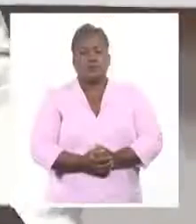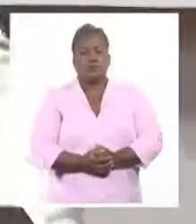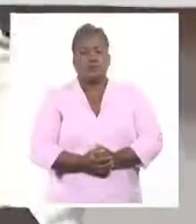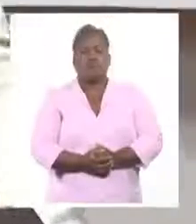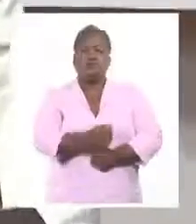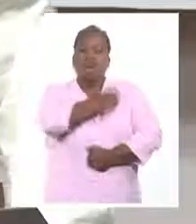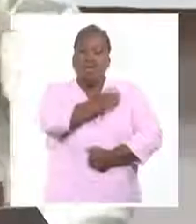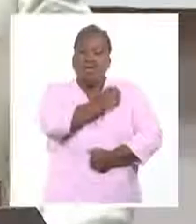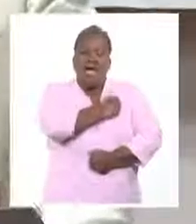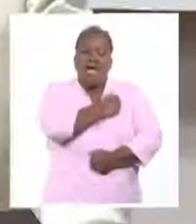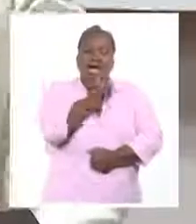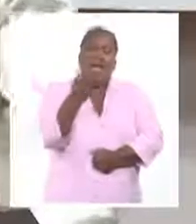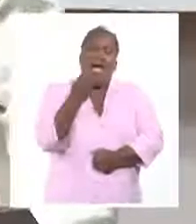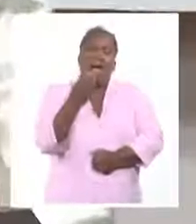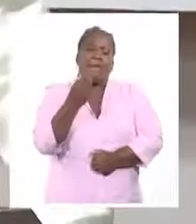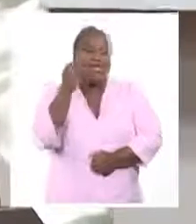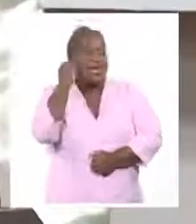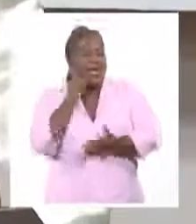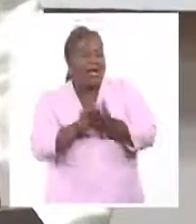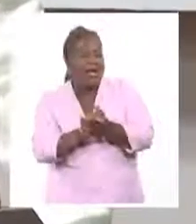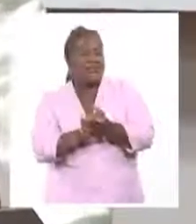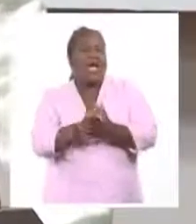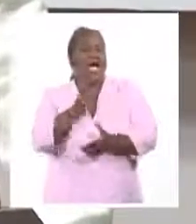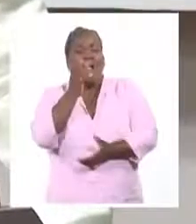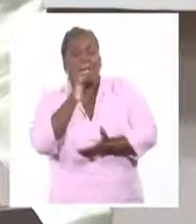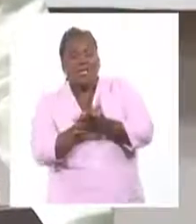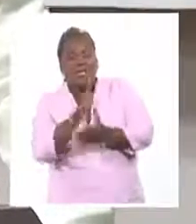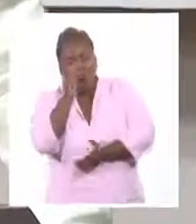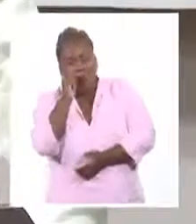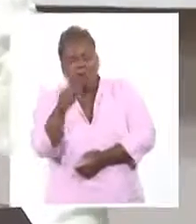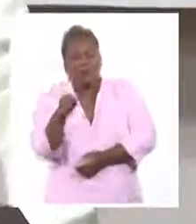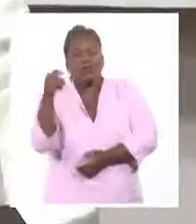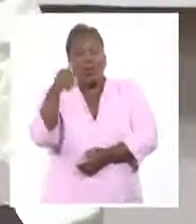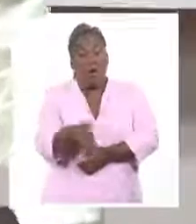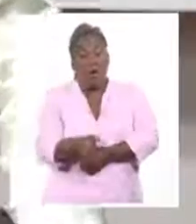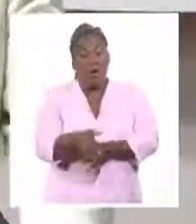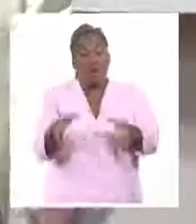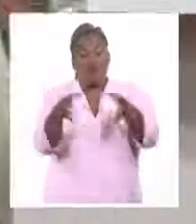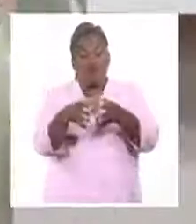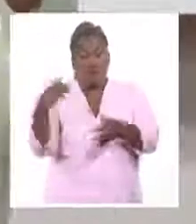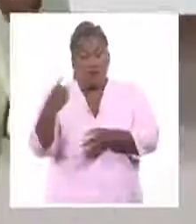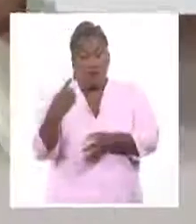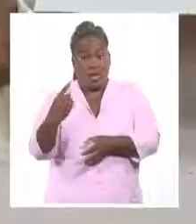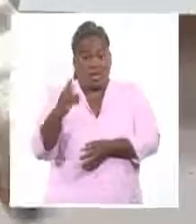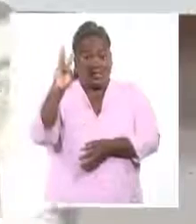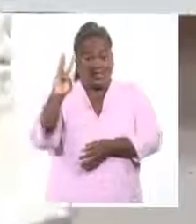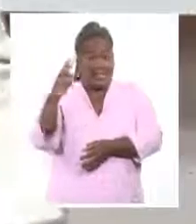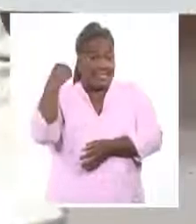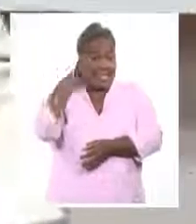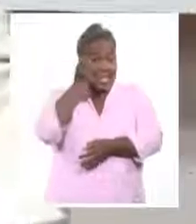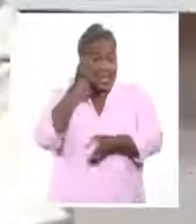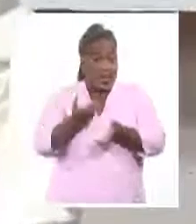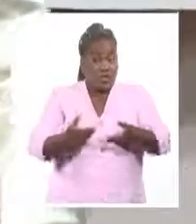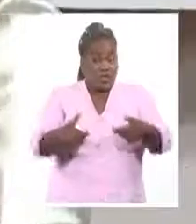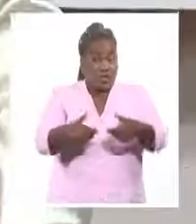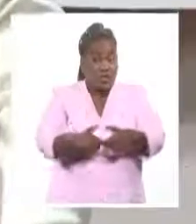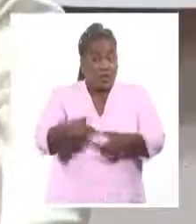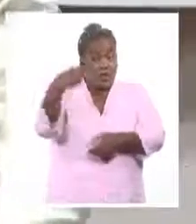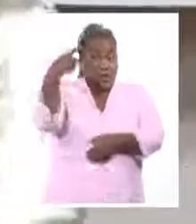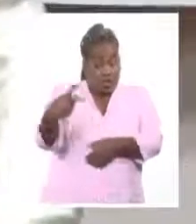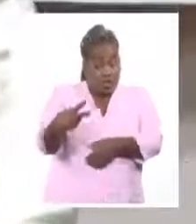queridas amigas, queridos amigos. Llegamos a este Consejo Nacional a 3 años del Congreso y 2 de ellos en